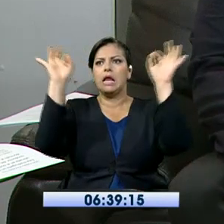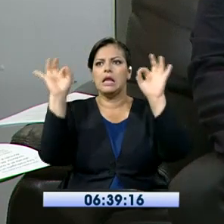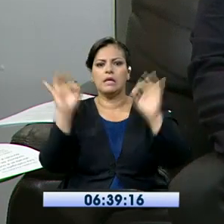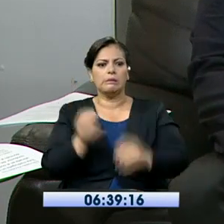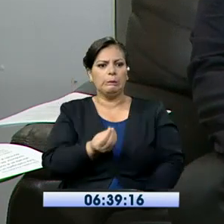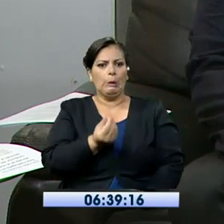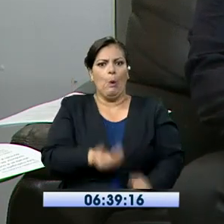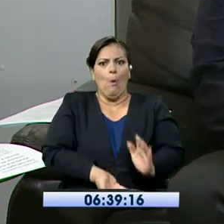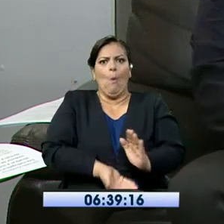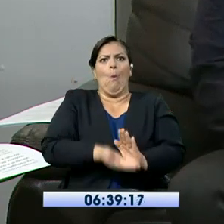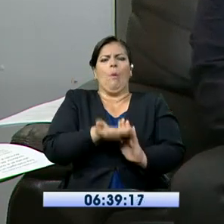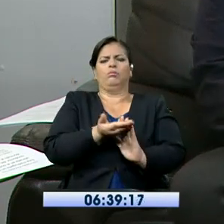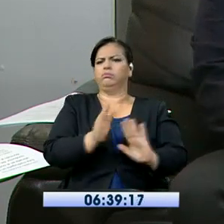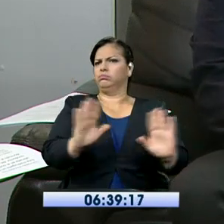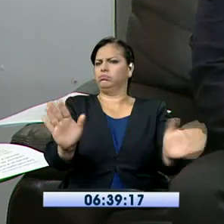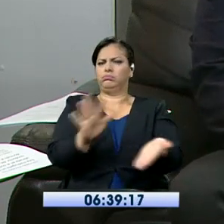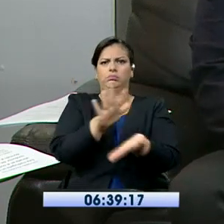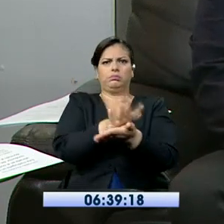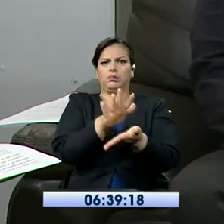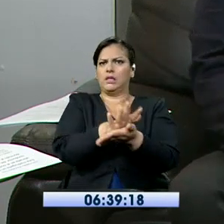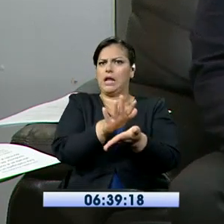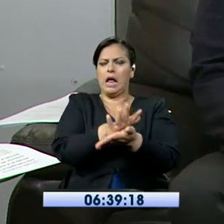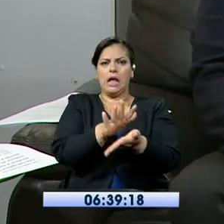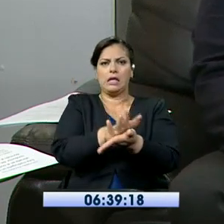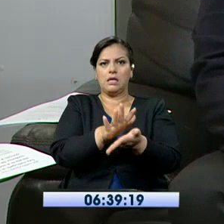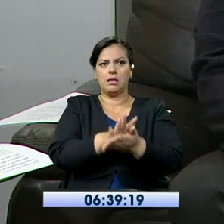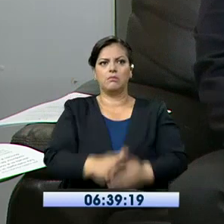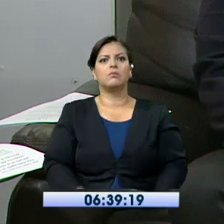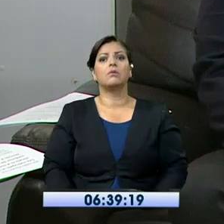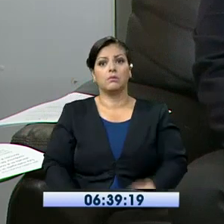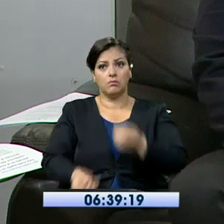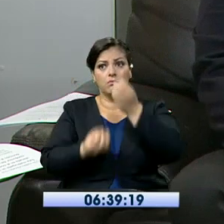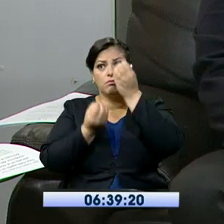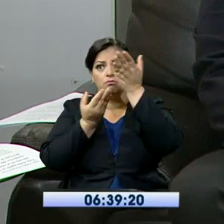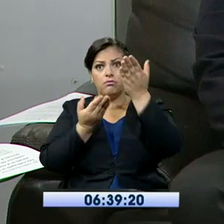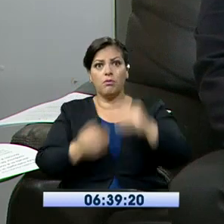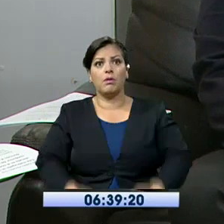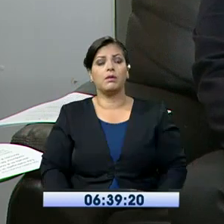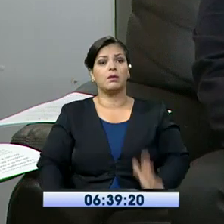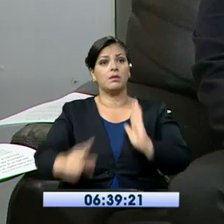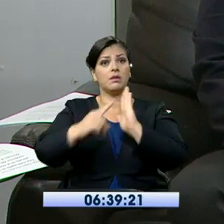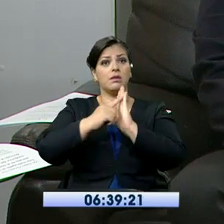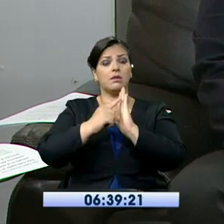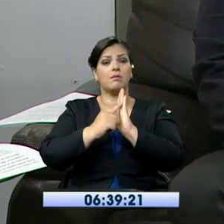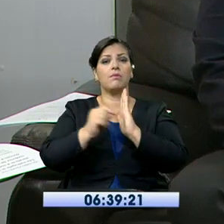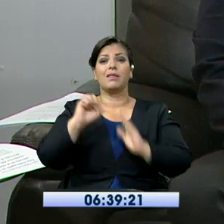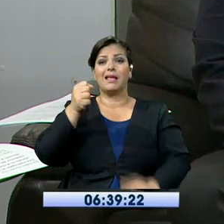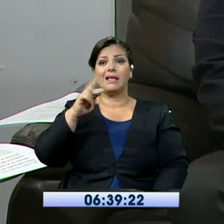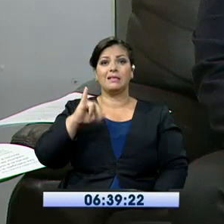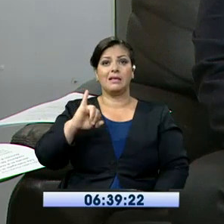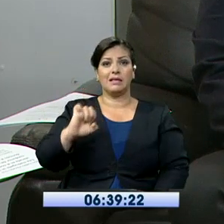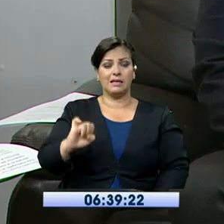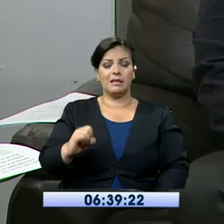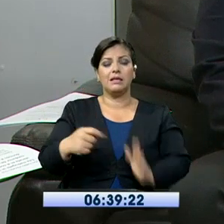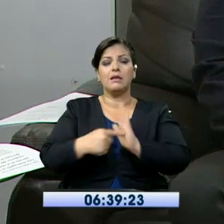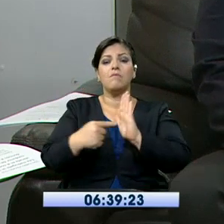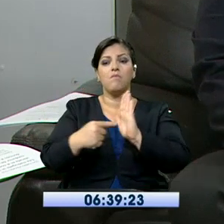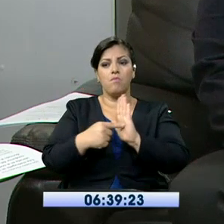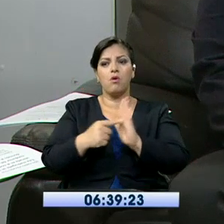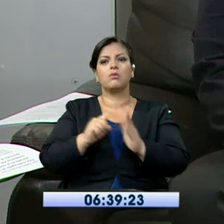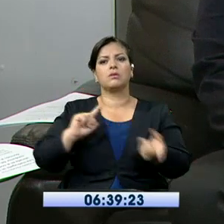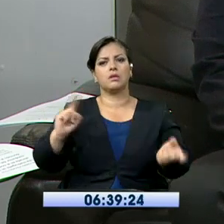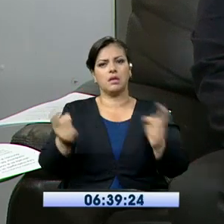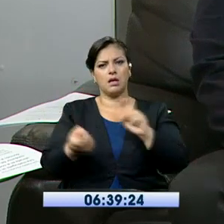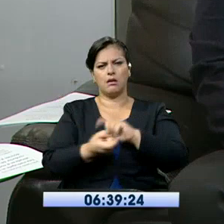habrá paquetazos. El jefe de Estado anunció además cambios en el impuesto a la renta. Enseguida, un extracto de lo más destacado.